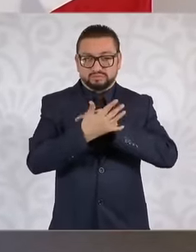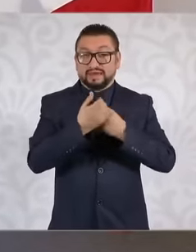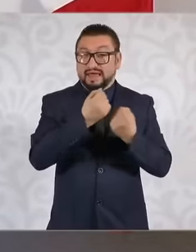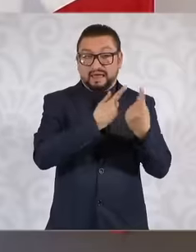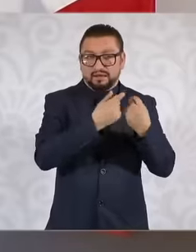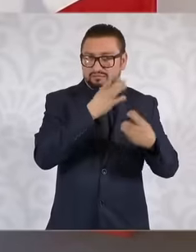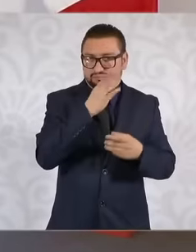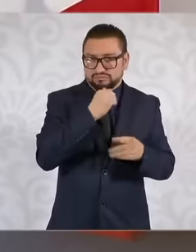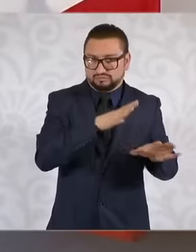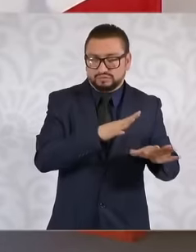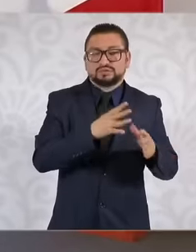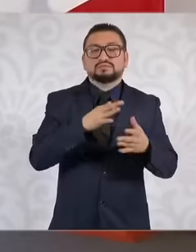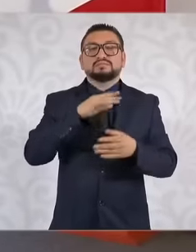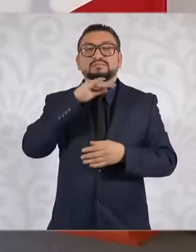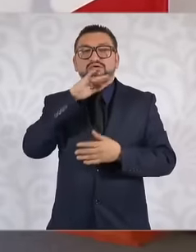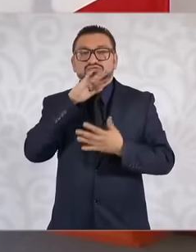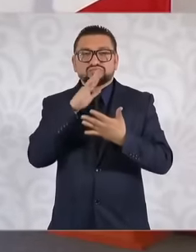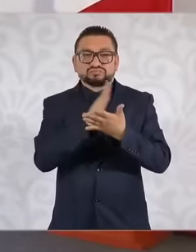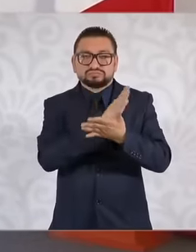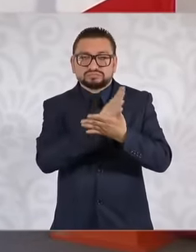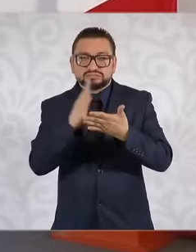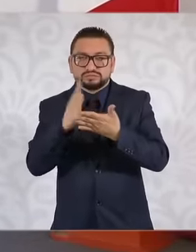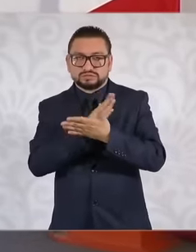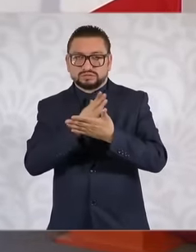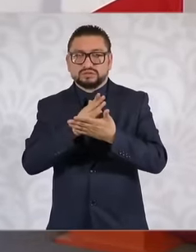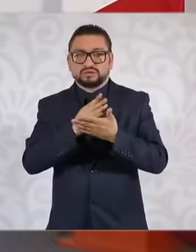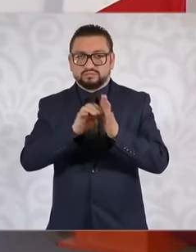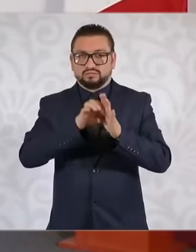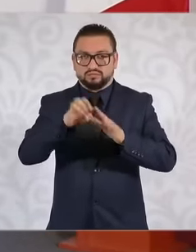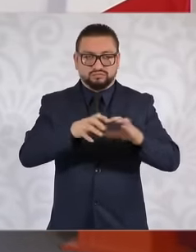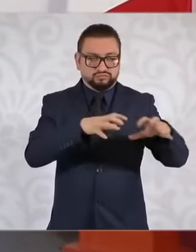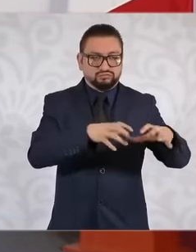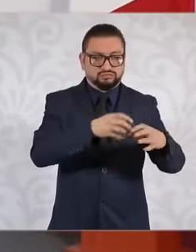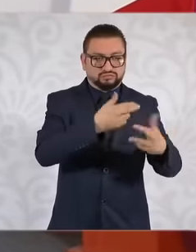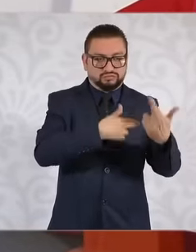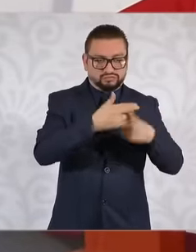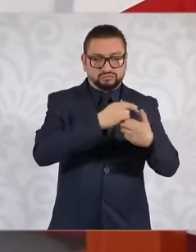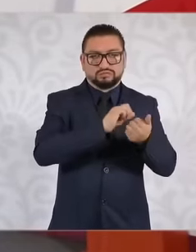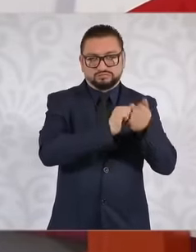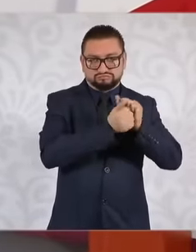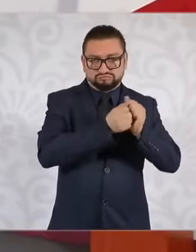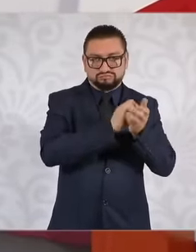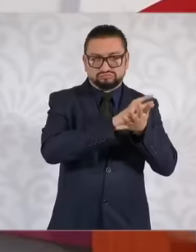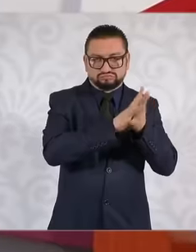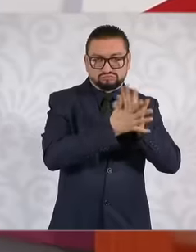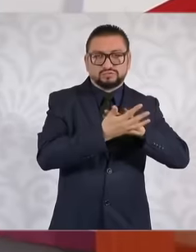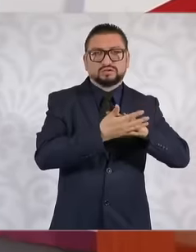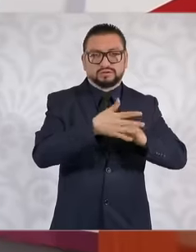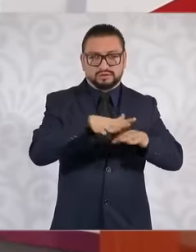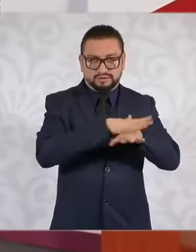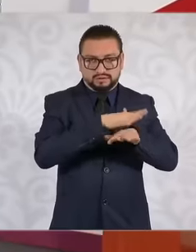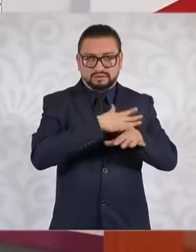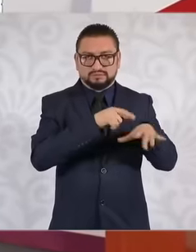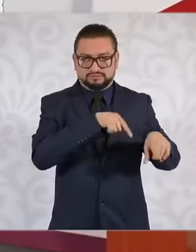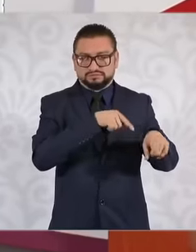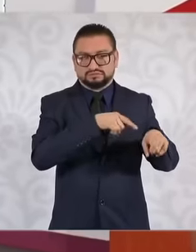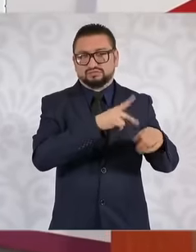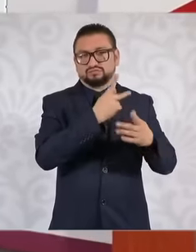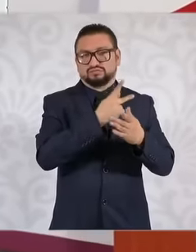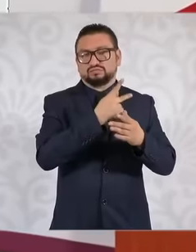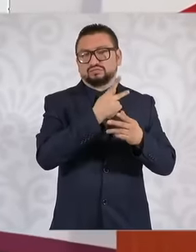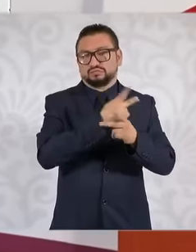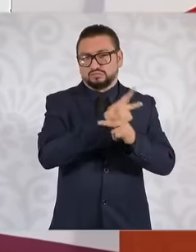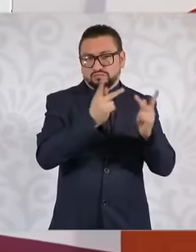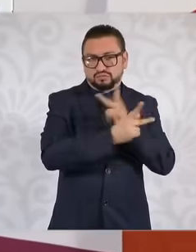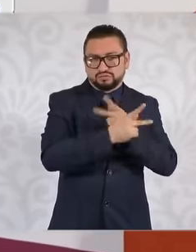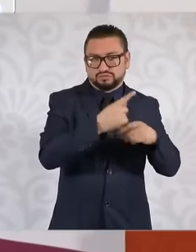separar la basura, la inorgánica puede reciclarse y usarse en otros productos,